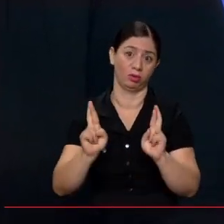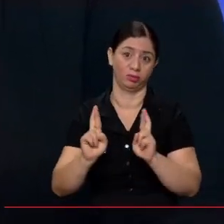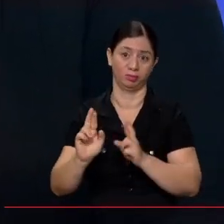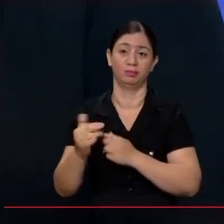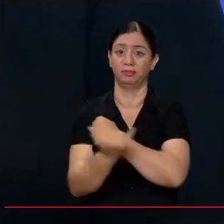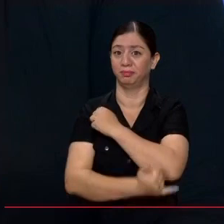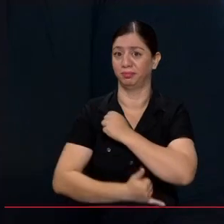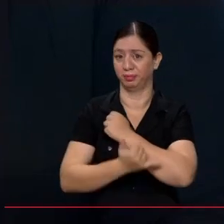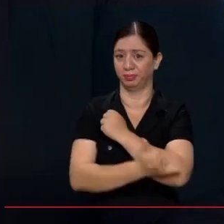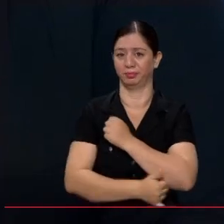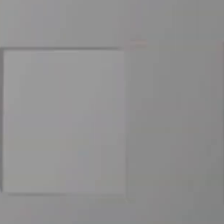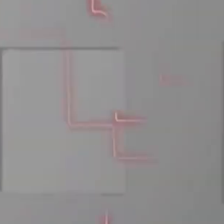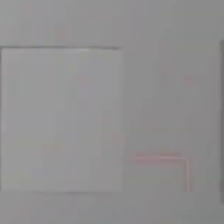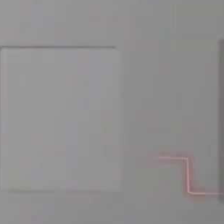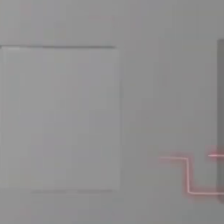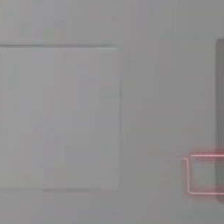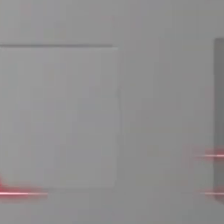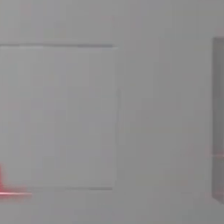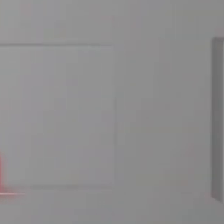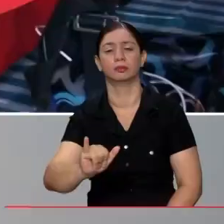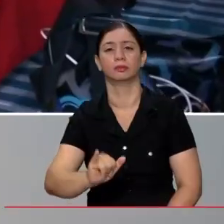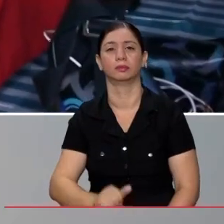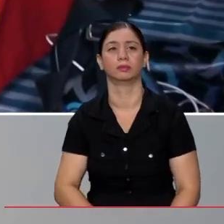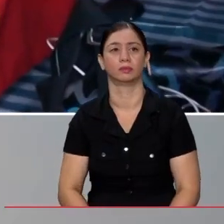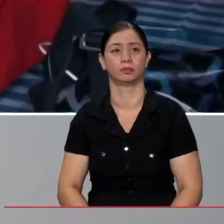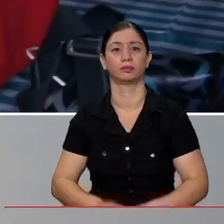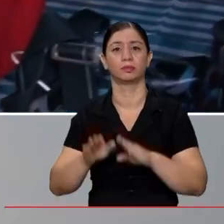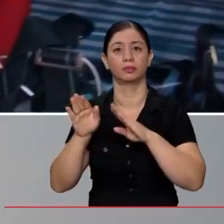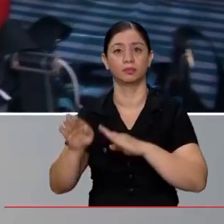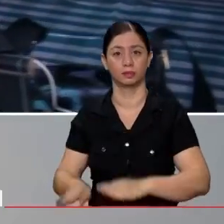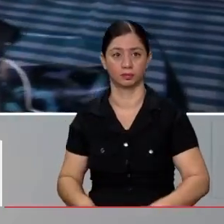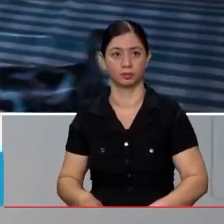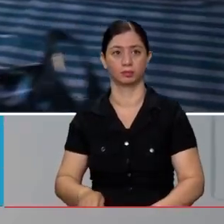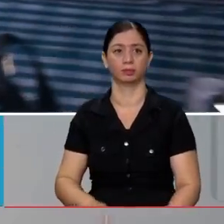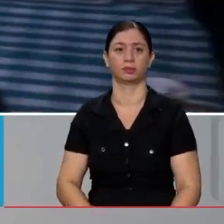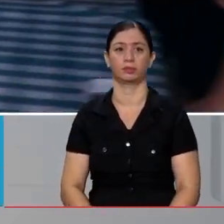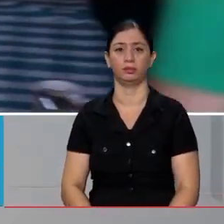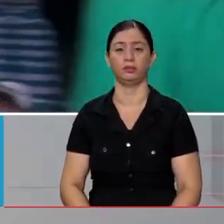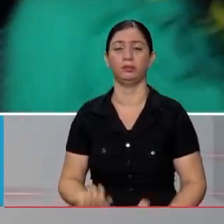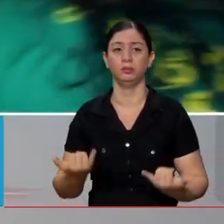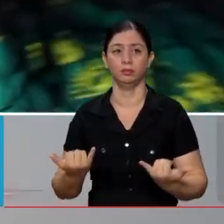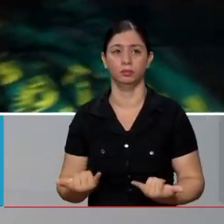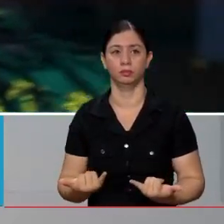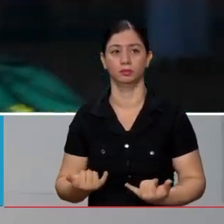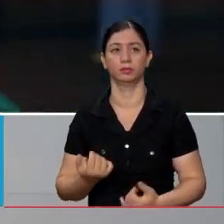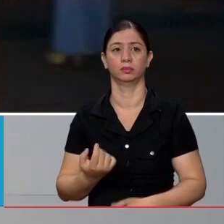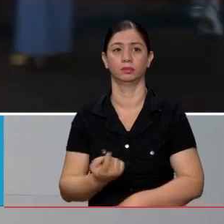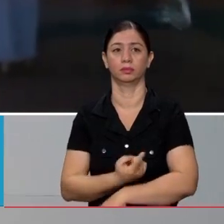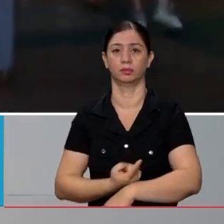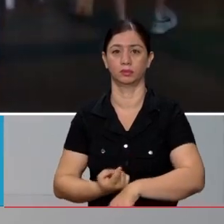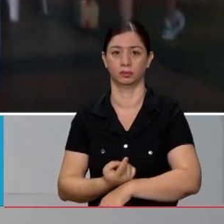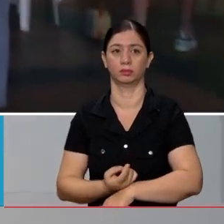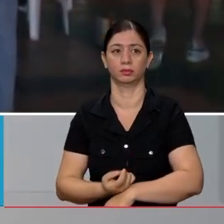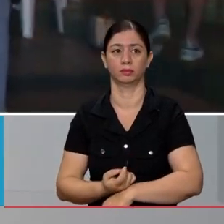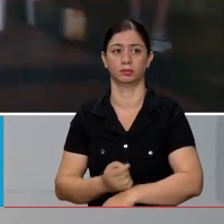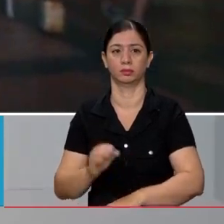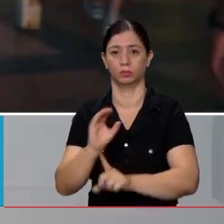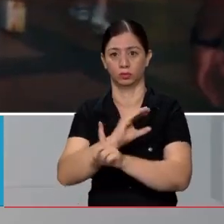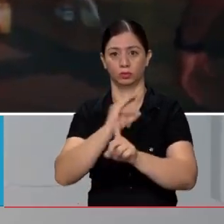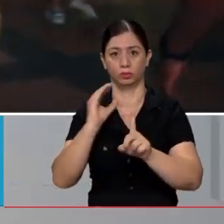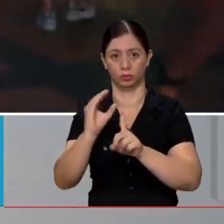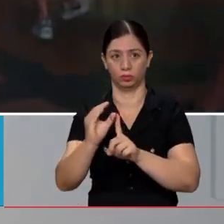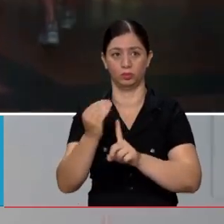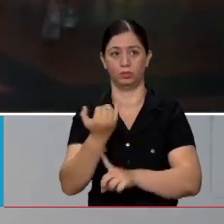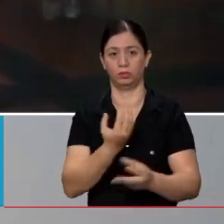Pues le cuento que en Cali, la delegación rumana que participa por estas temporadas o por estas horas del Encuentro Mundial de Culturas